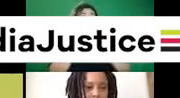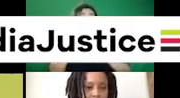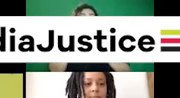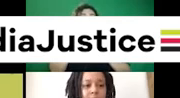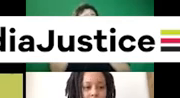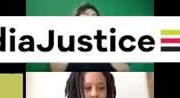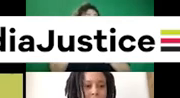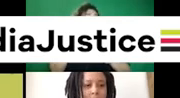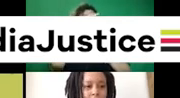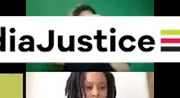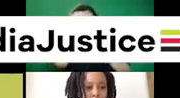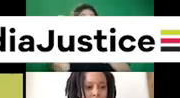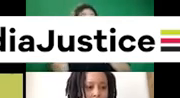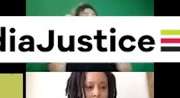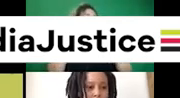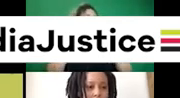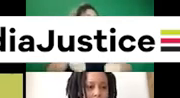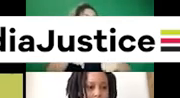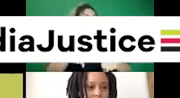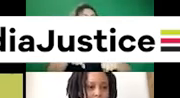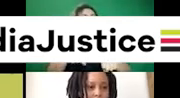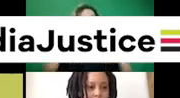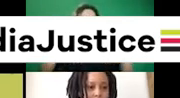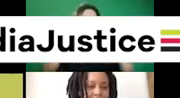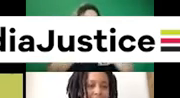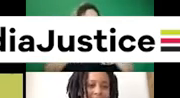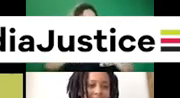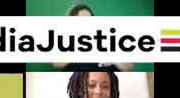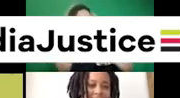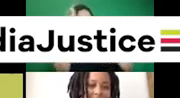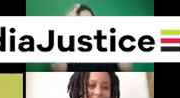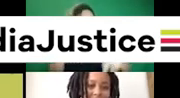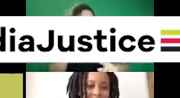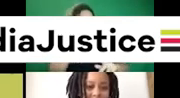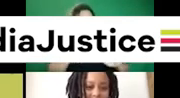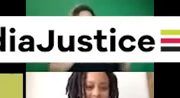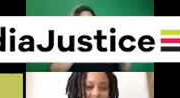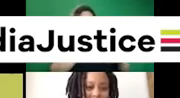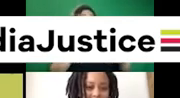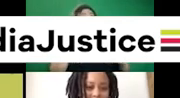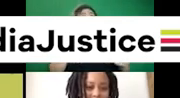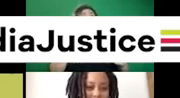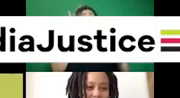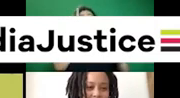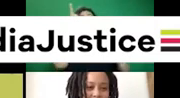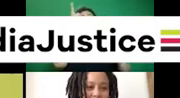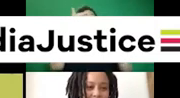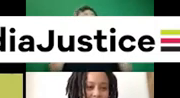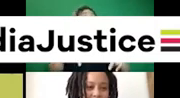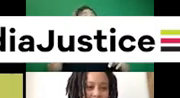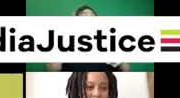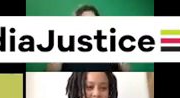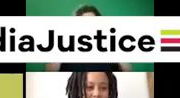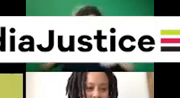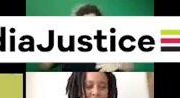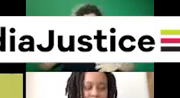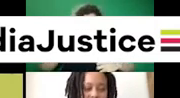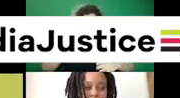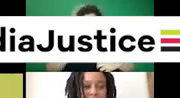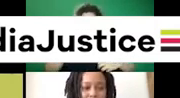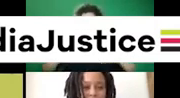traté de explicar como no no se puede hacer eso el hecho de que a